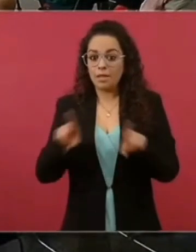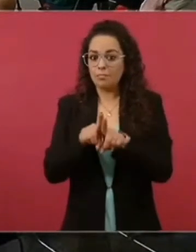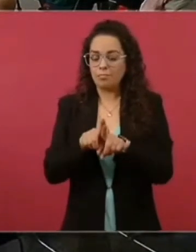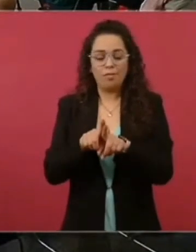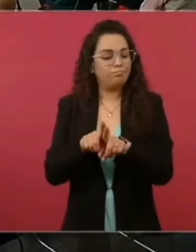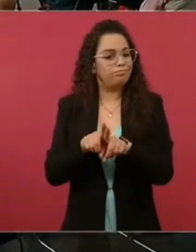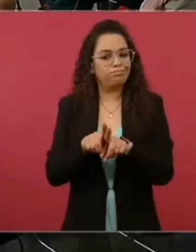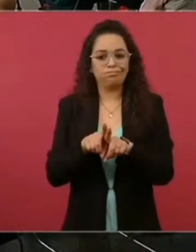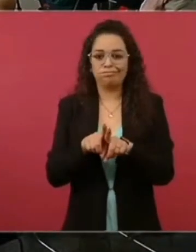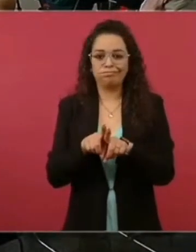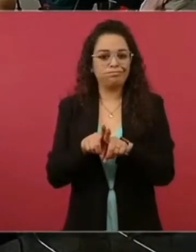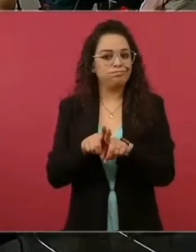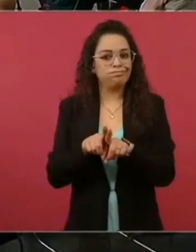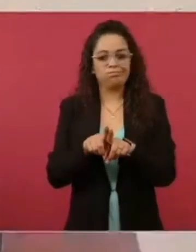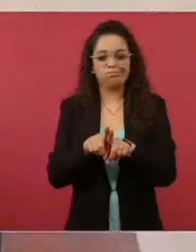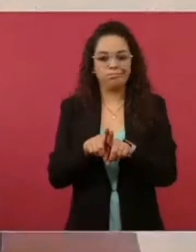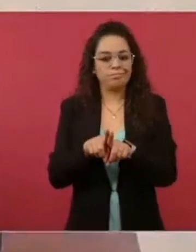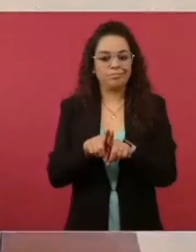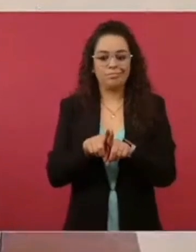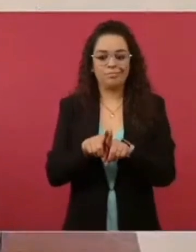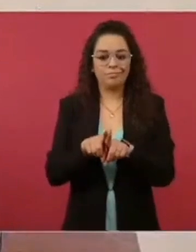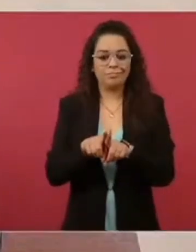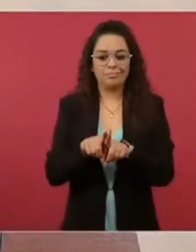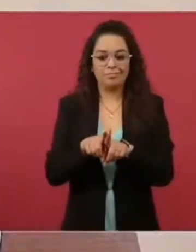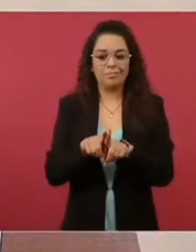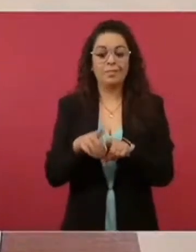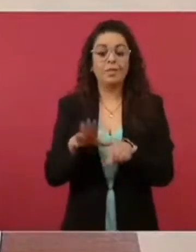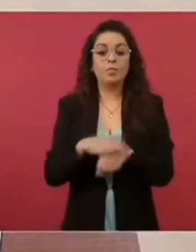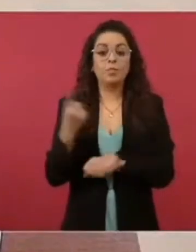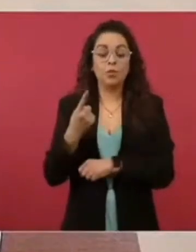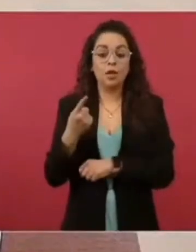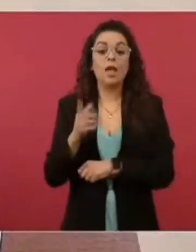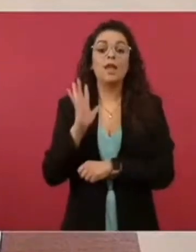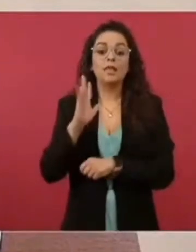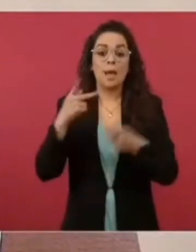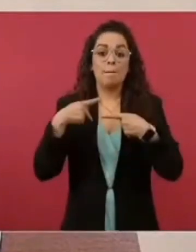el efecto de la inflación, porque ha aumentado el salario.